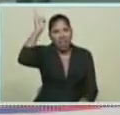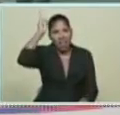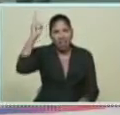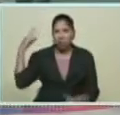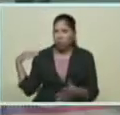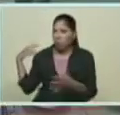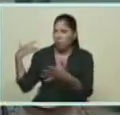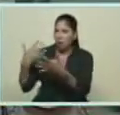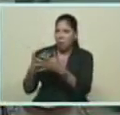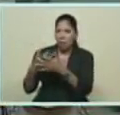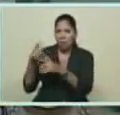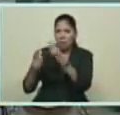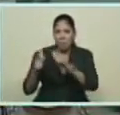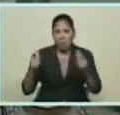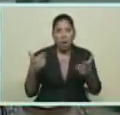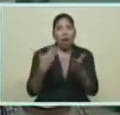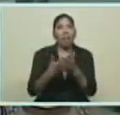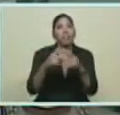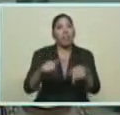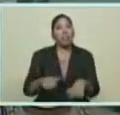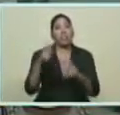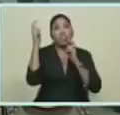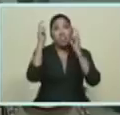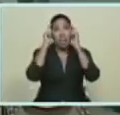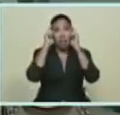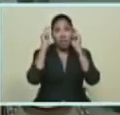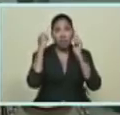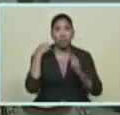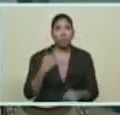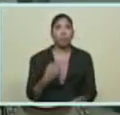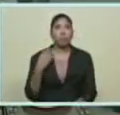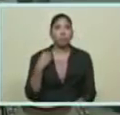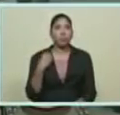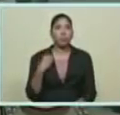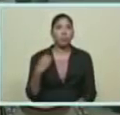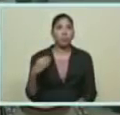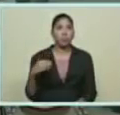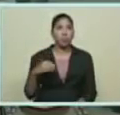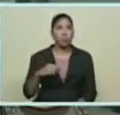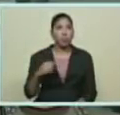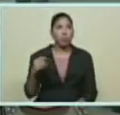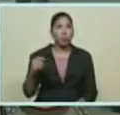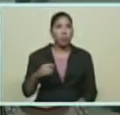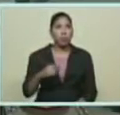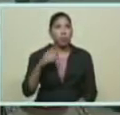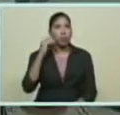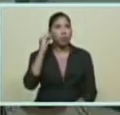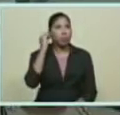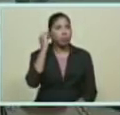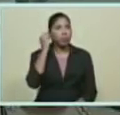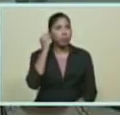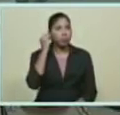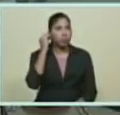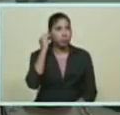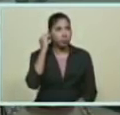Chávez, al amor por nuestros fundadores, al amor por nuestro pueblo noble, inocente,